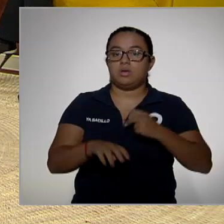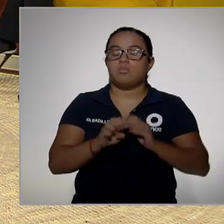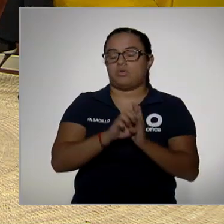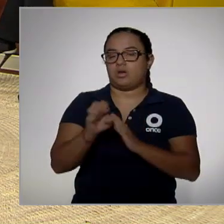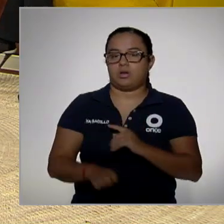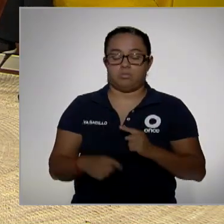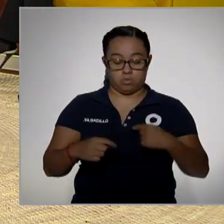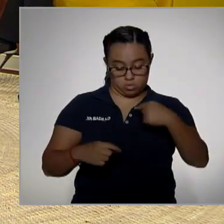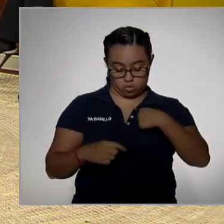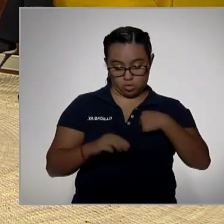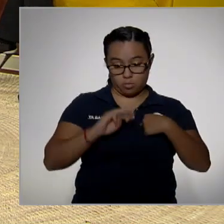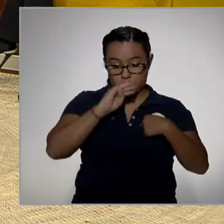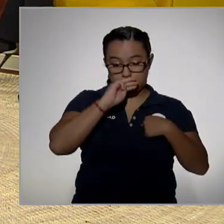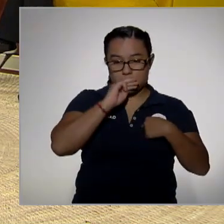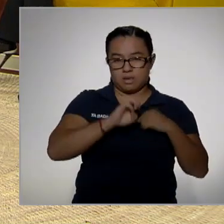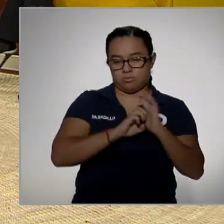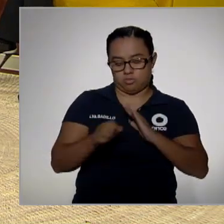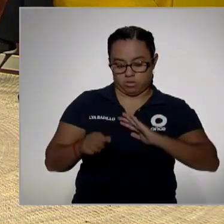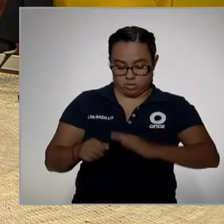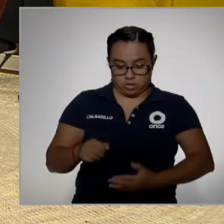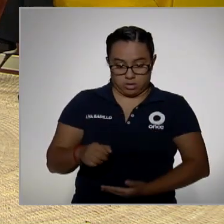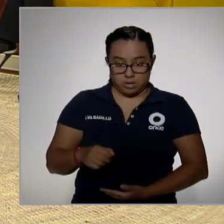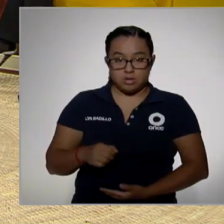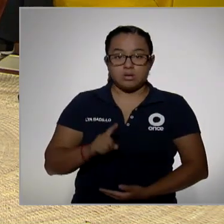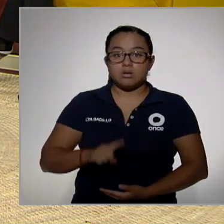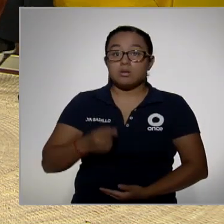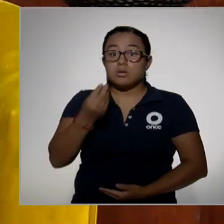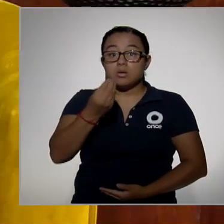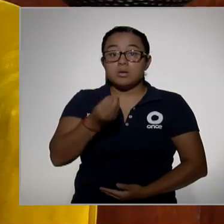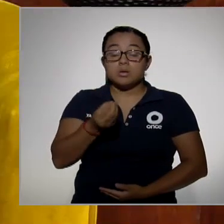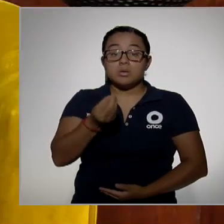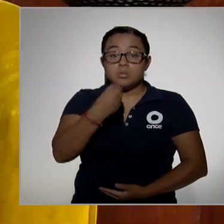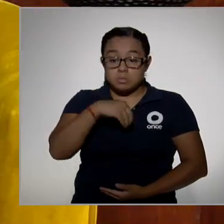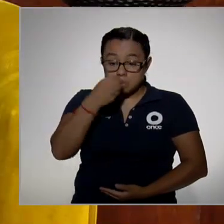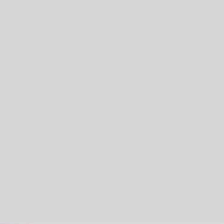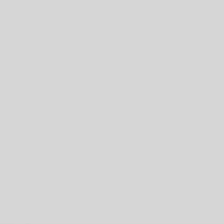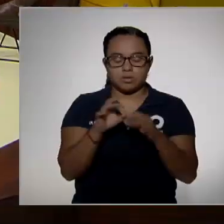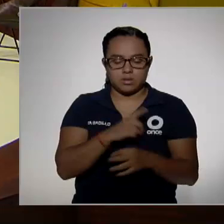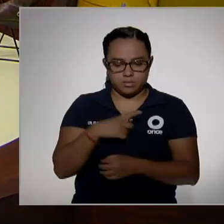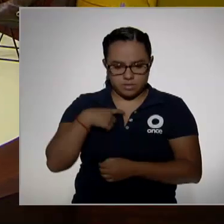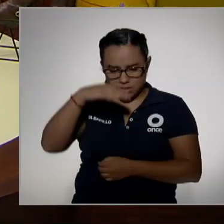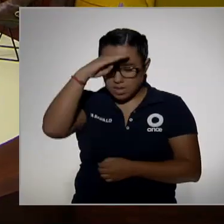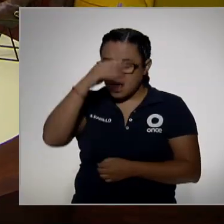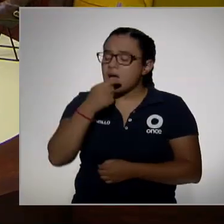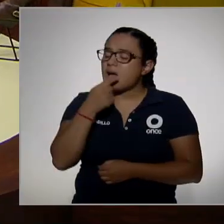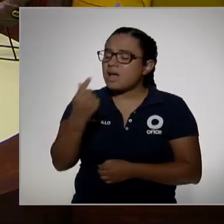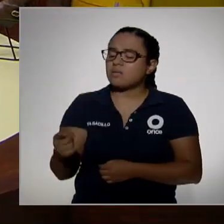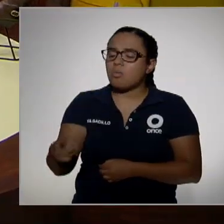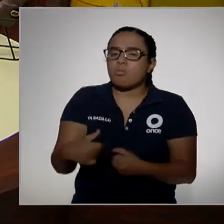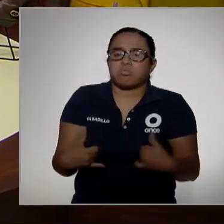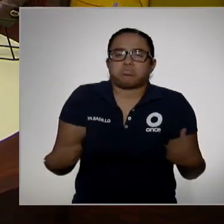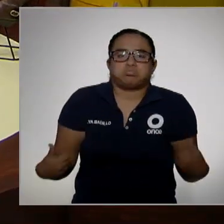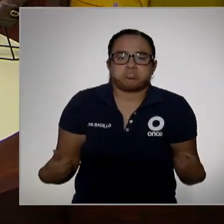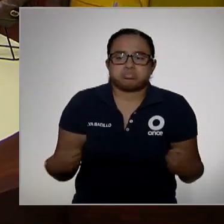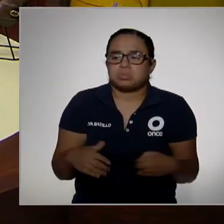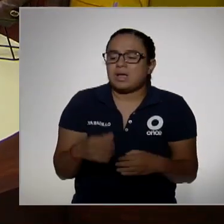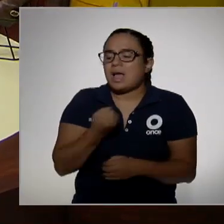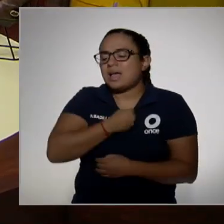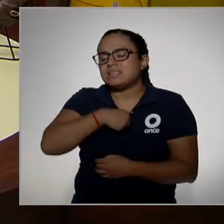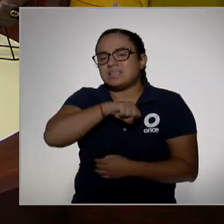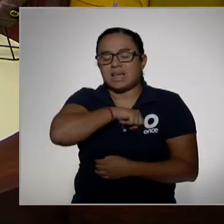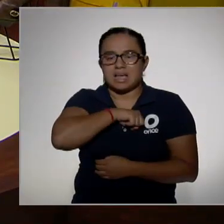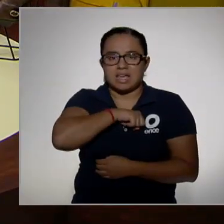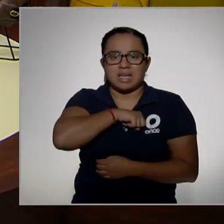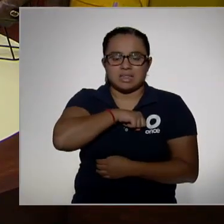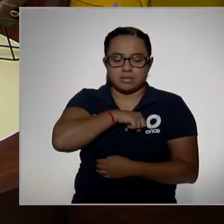cuando la mamá durante el embarazo no ingiere la suficiente cantidad de hierro mi niño está gordito está sano puedes